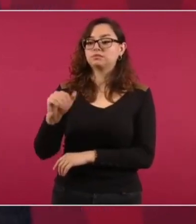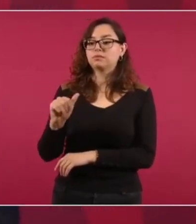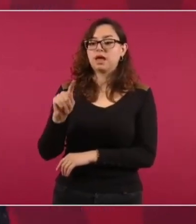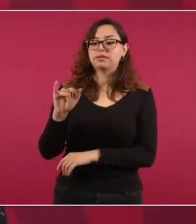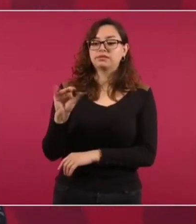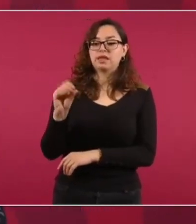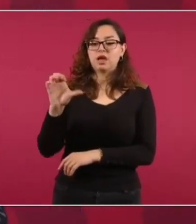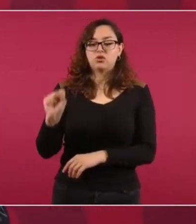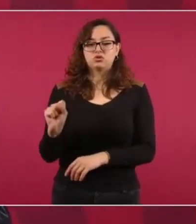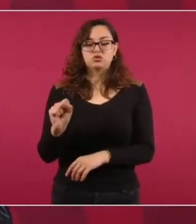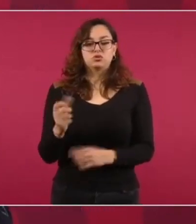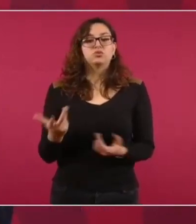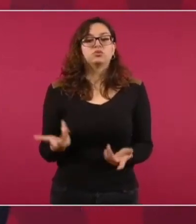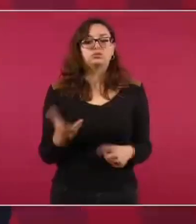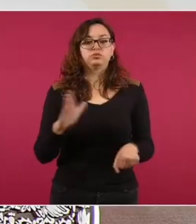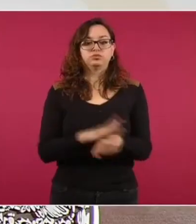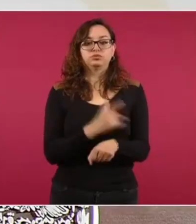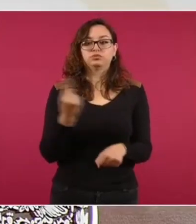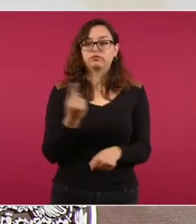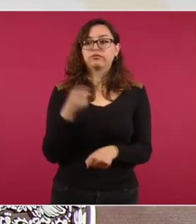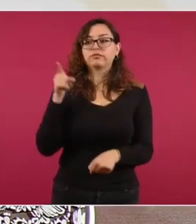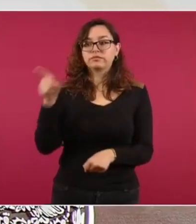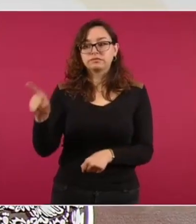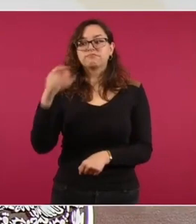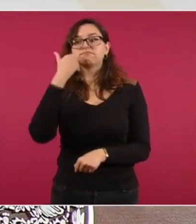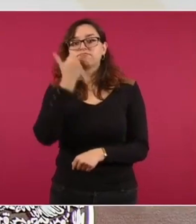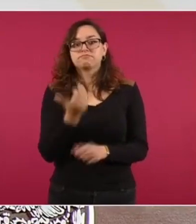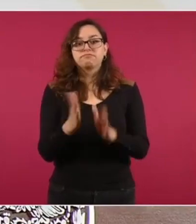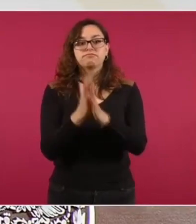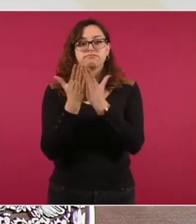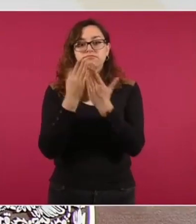se entregaran los libros de texto